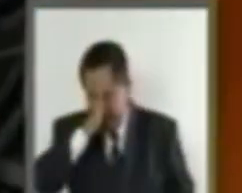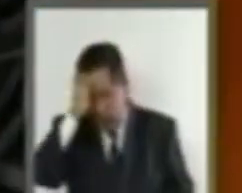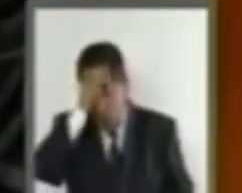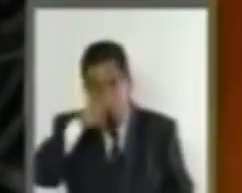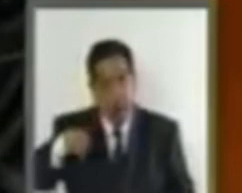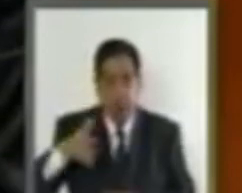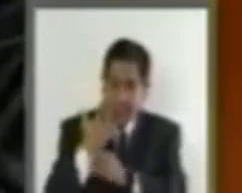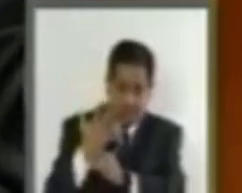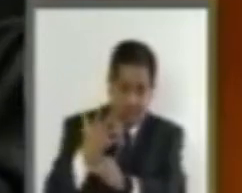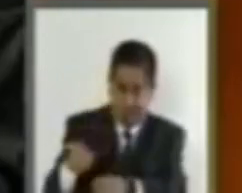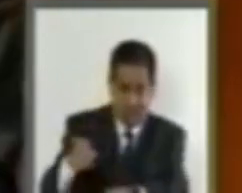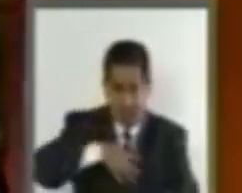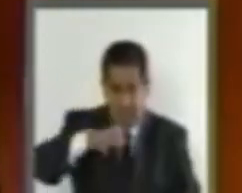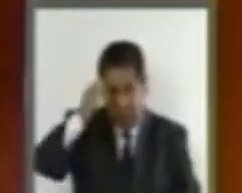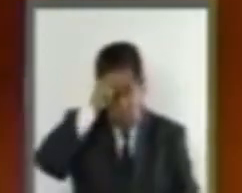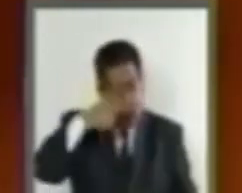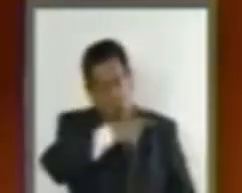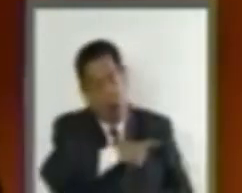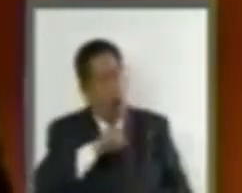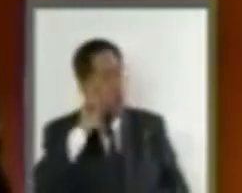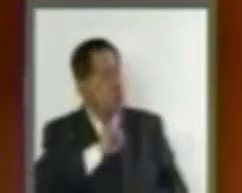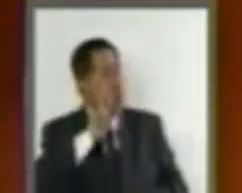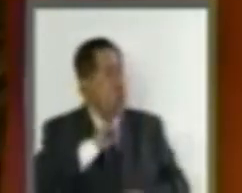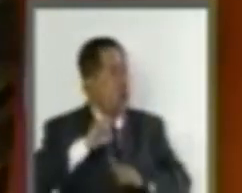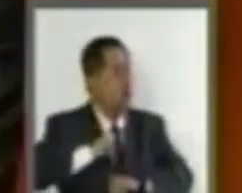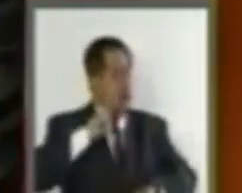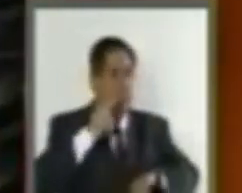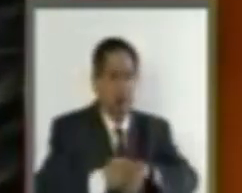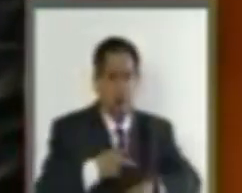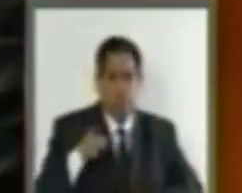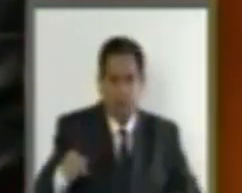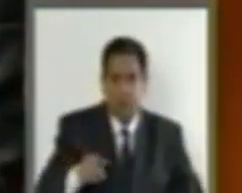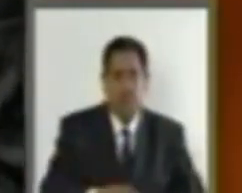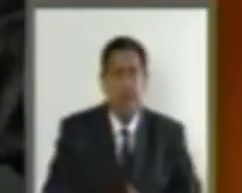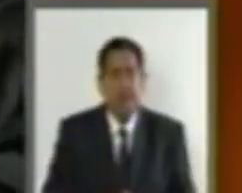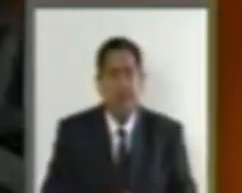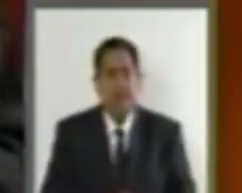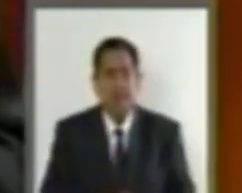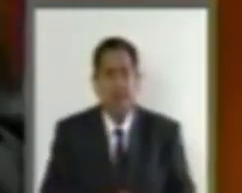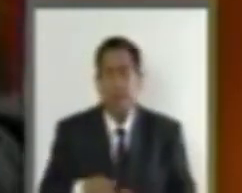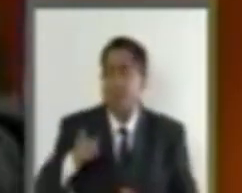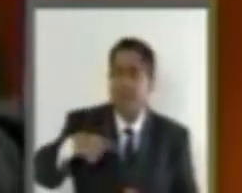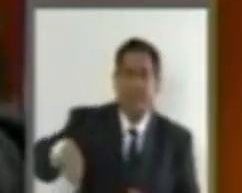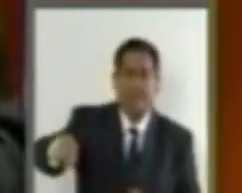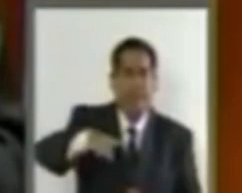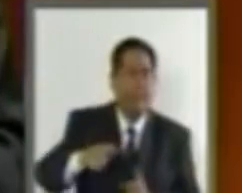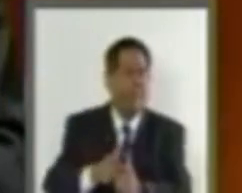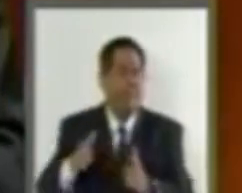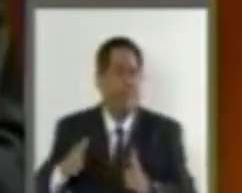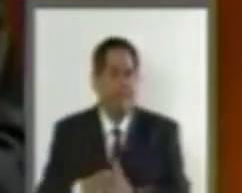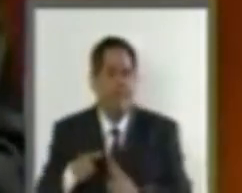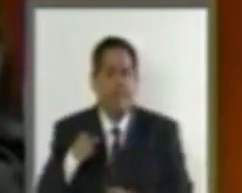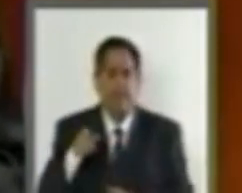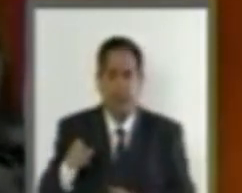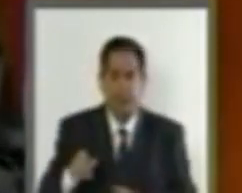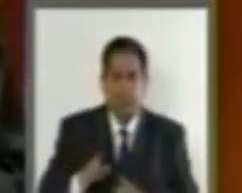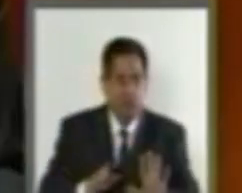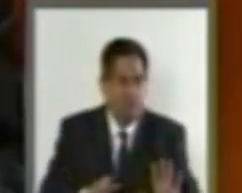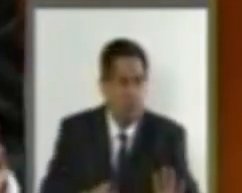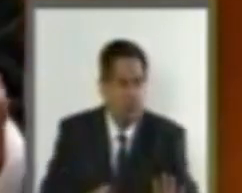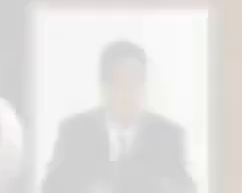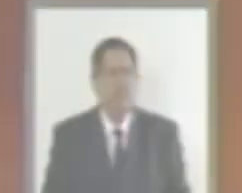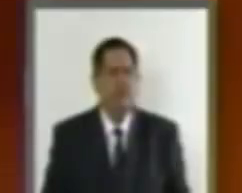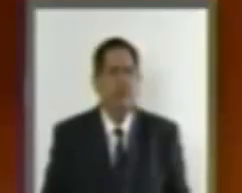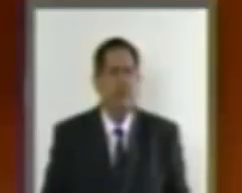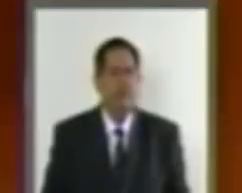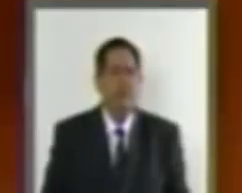lo que se someta a votación del Senado técnicamente esté bien, y en este caso la minuta que llegó a los diputados tiene un diseño